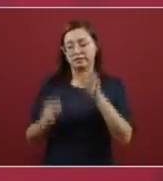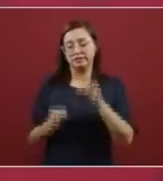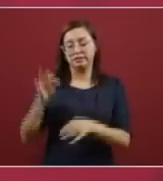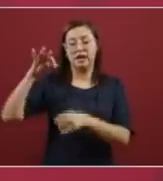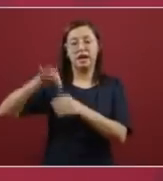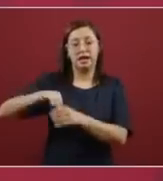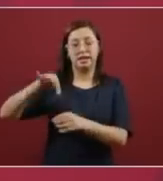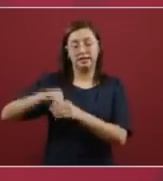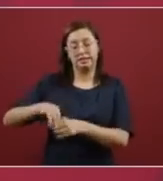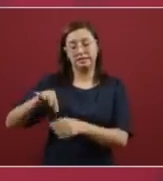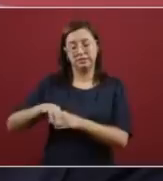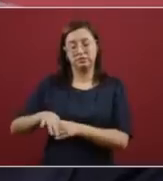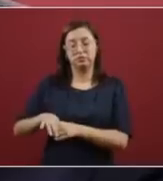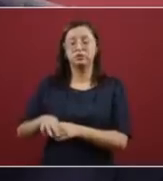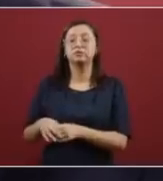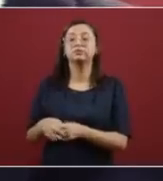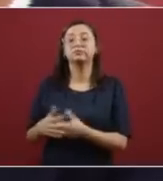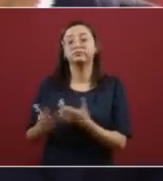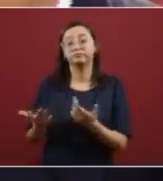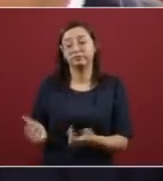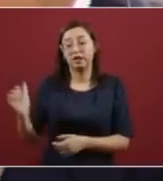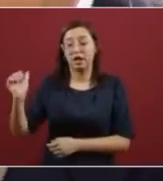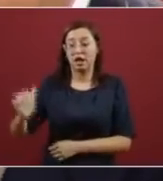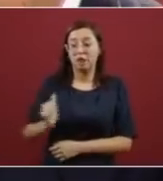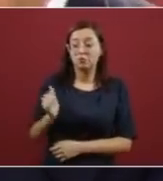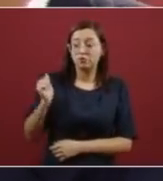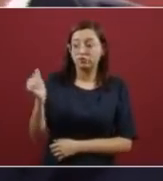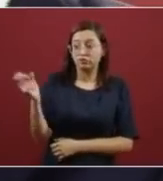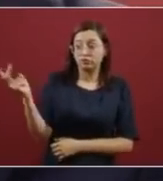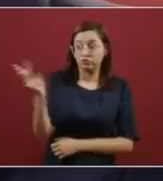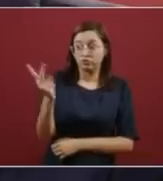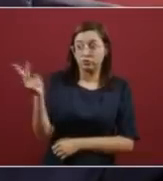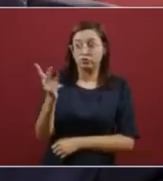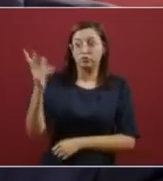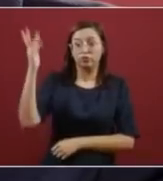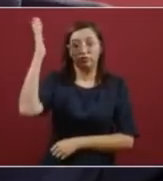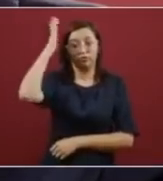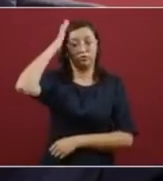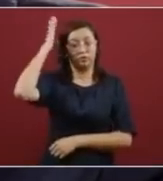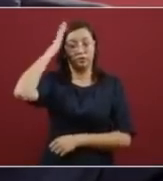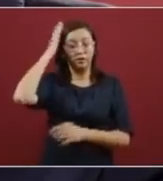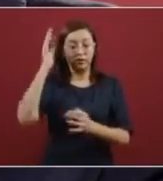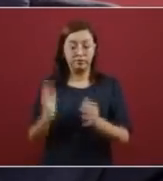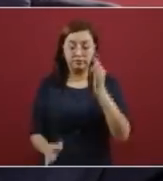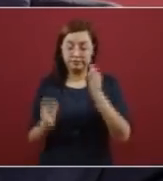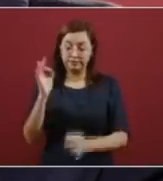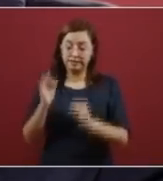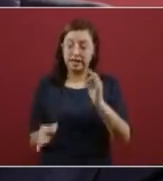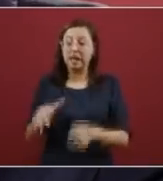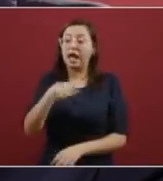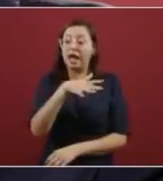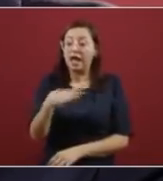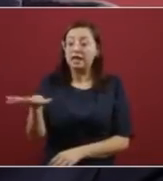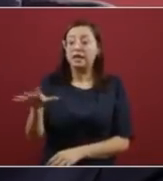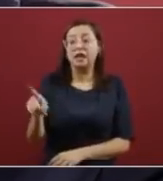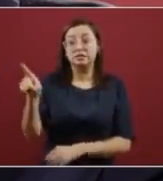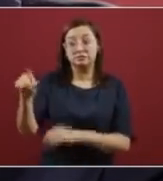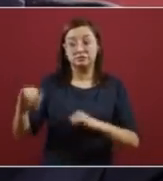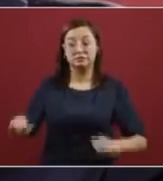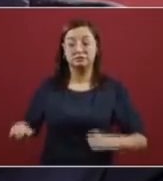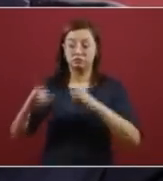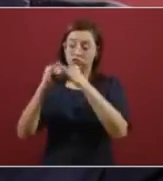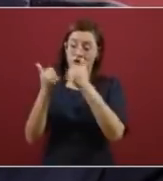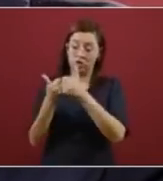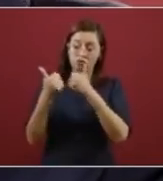Aprovecho para pedirle al fiscal general, con todo respeto, porque es una institución